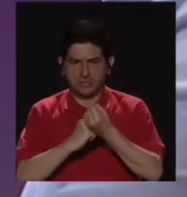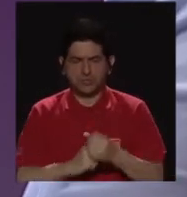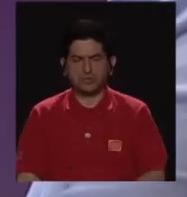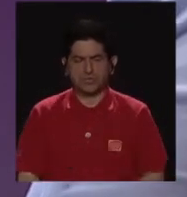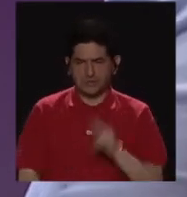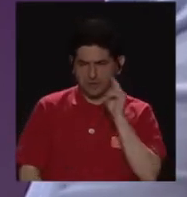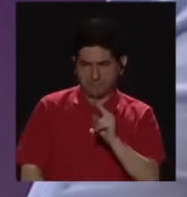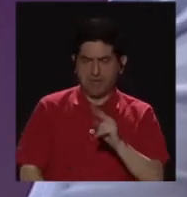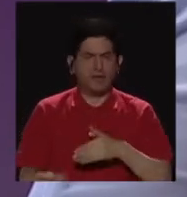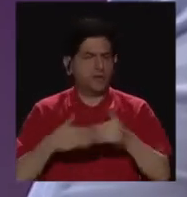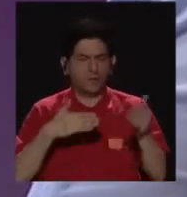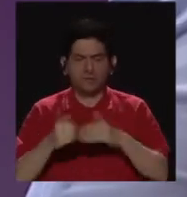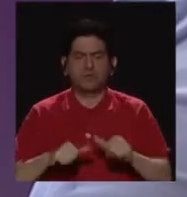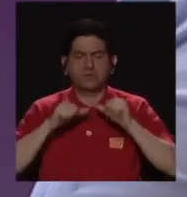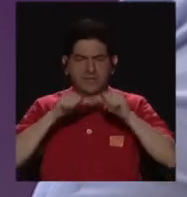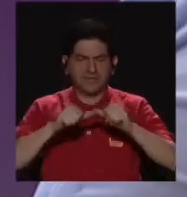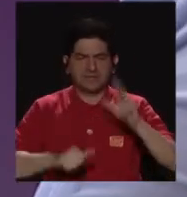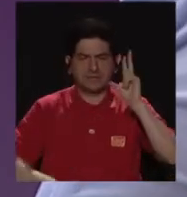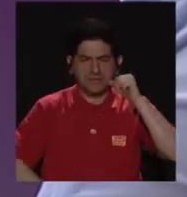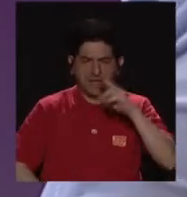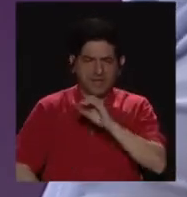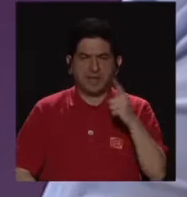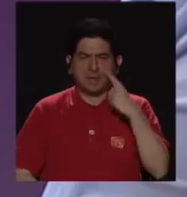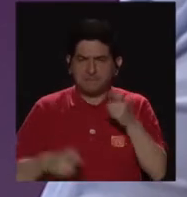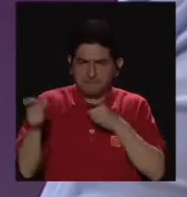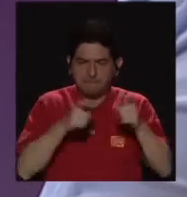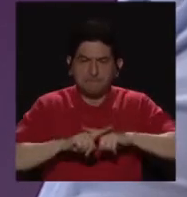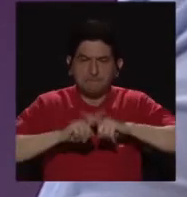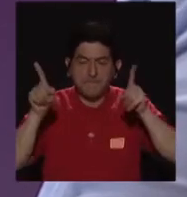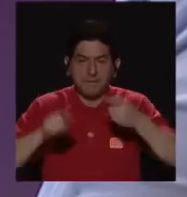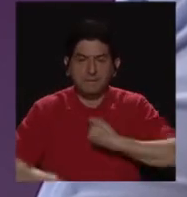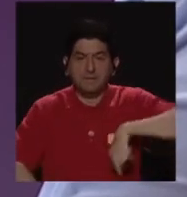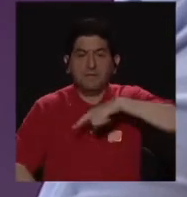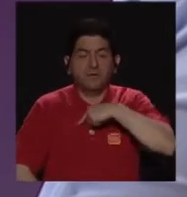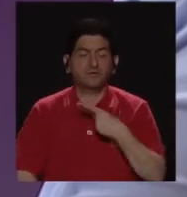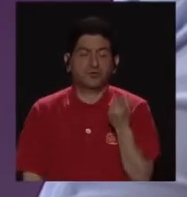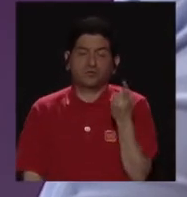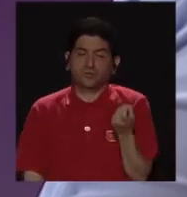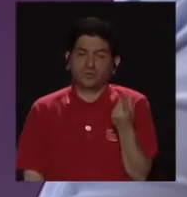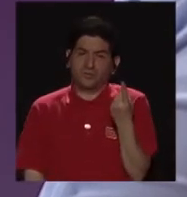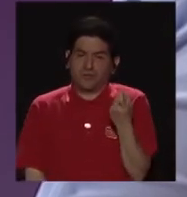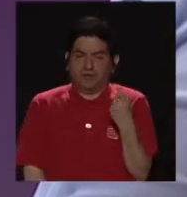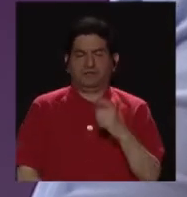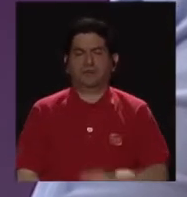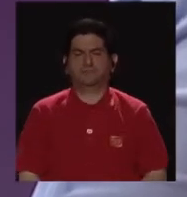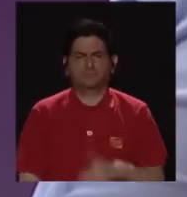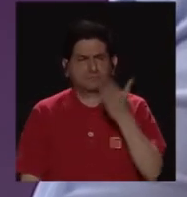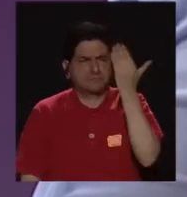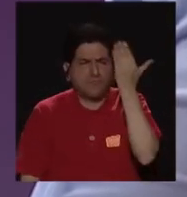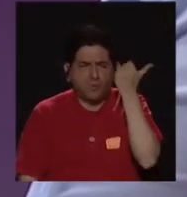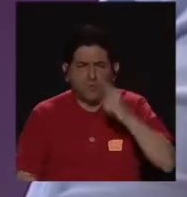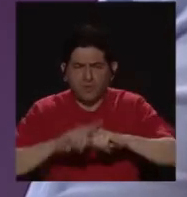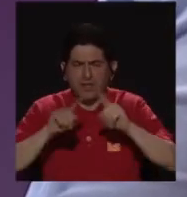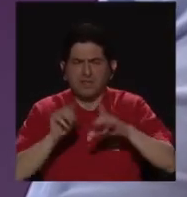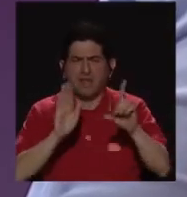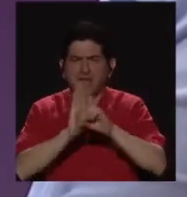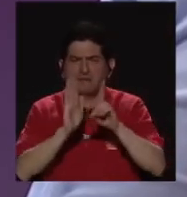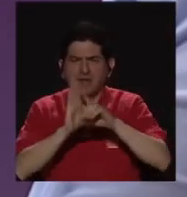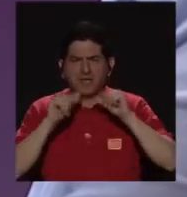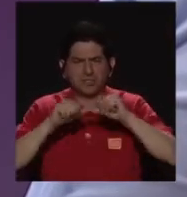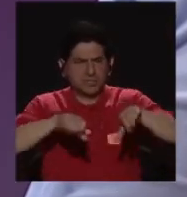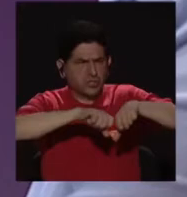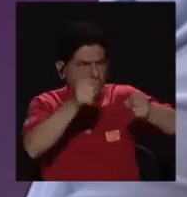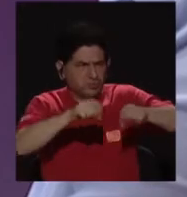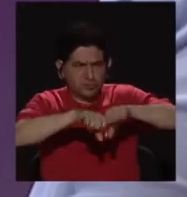y patriarcal a la vez nos quedamos cortos y cortas verdad porque hay un montón de derechos que siguen siendo